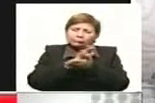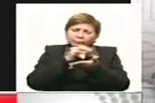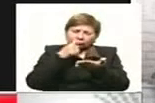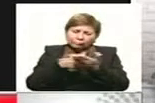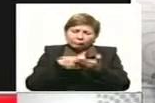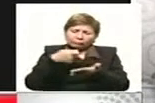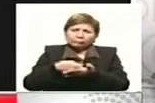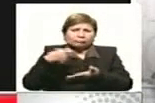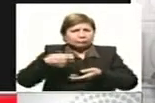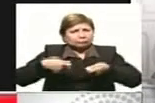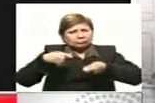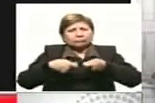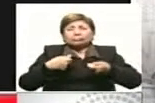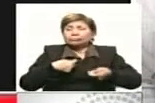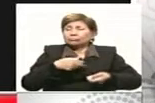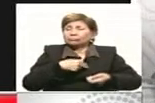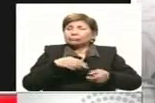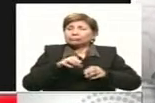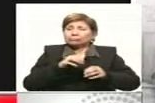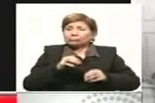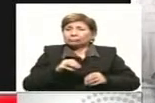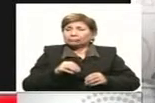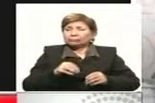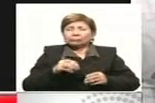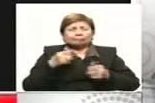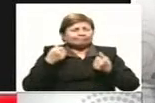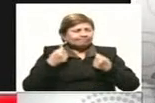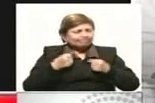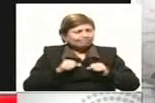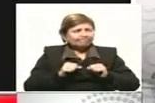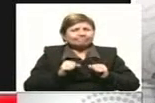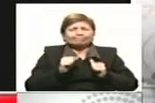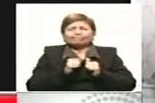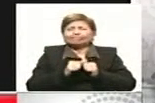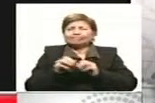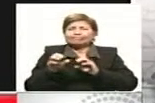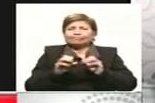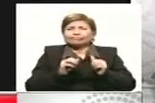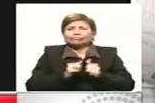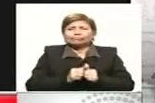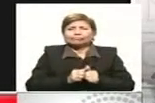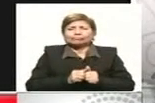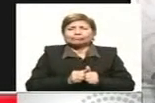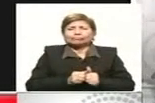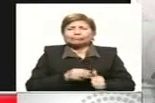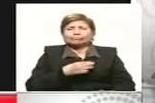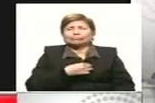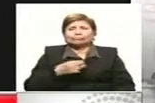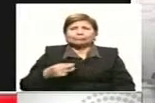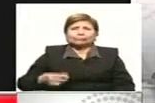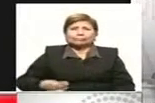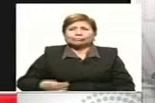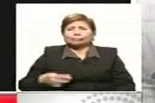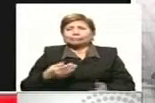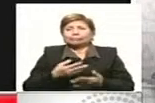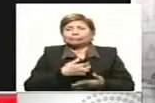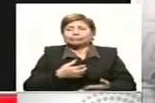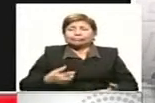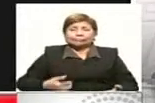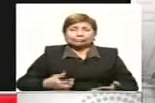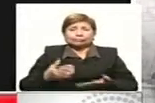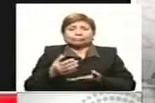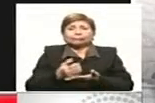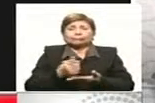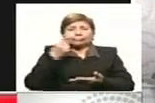financiamiento. Nosotros estamos haciendo esfuerzos denodados con el Ejecutivo, especialmente con el Ministerio de Economía y con la Presidencia del Consejo de